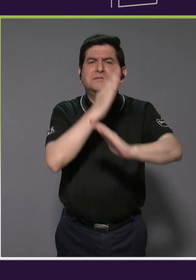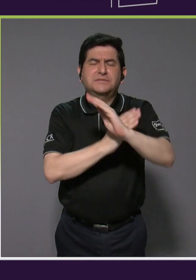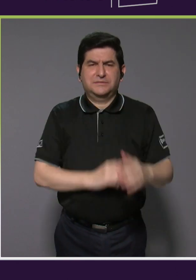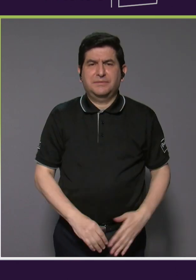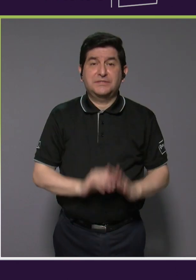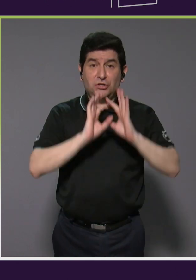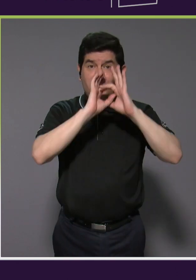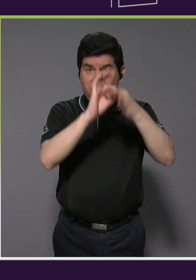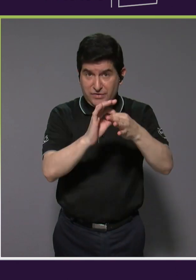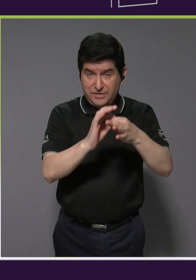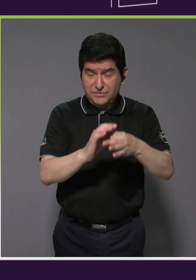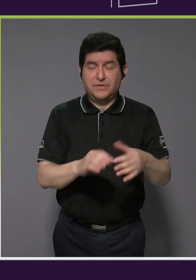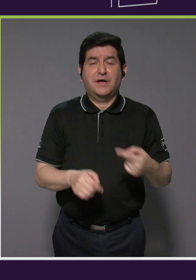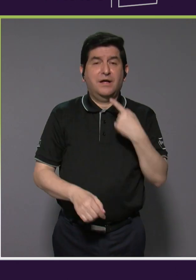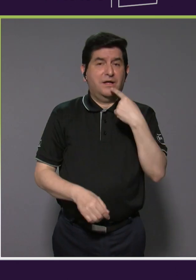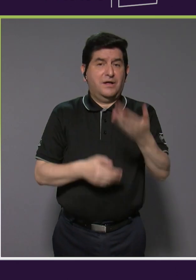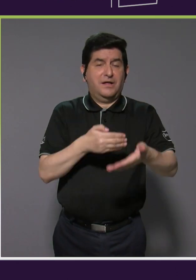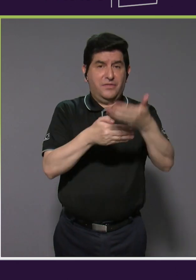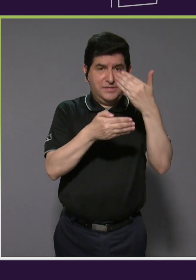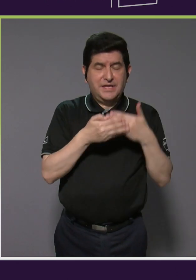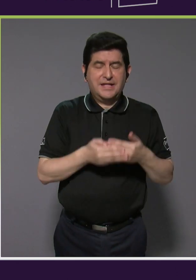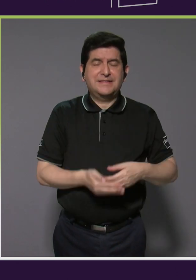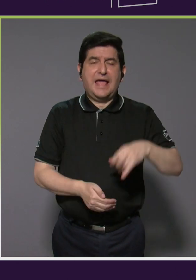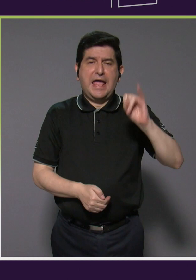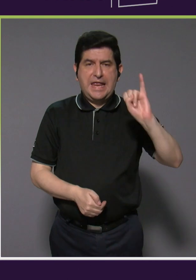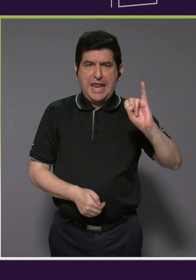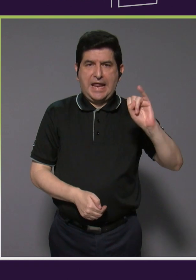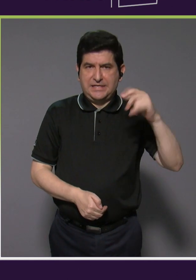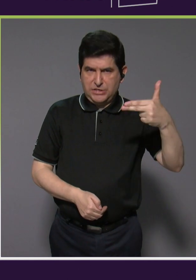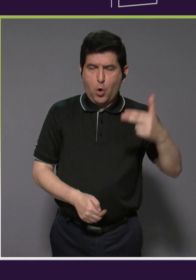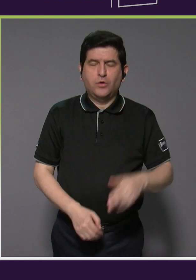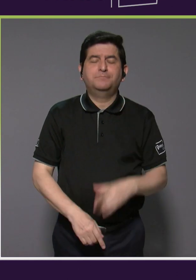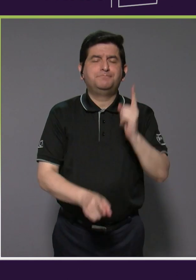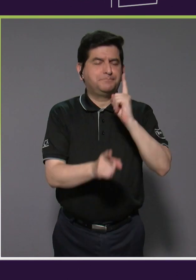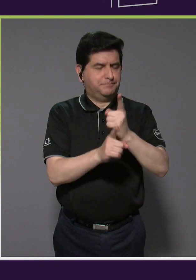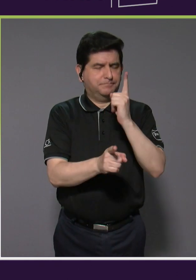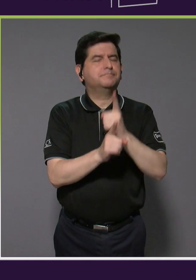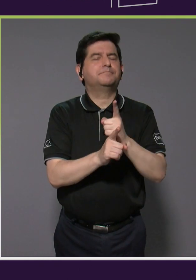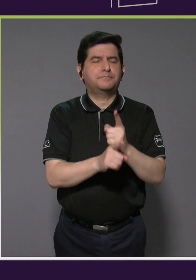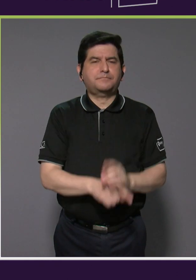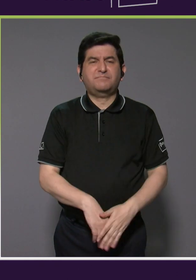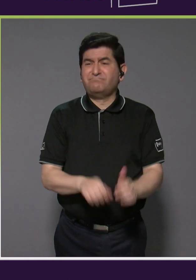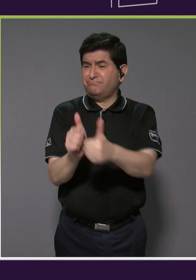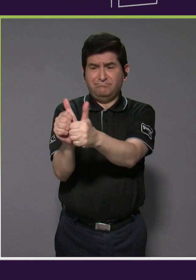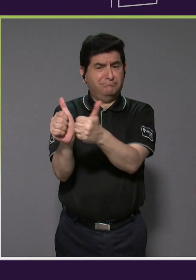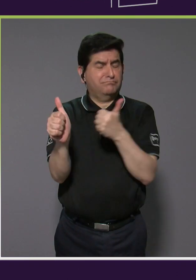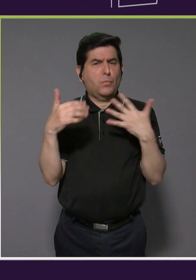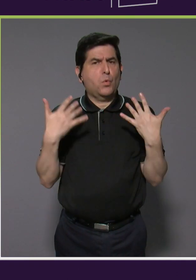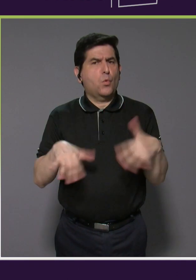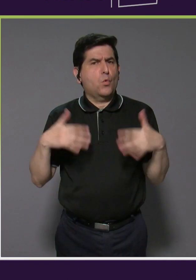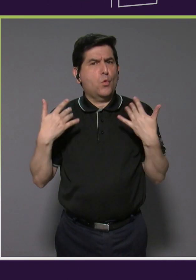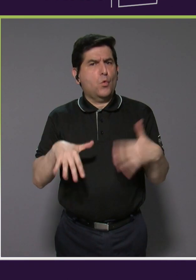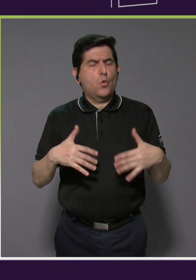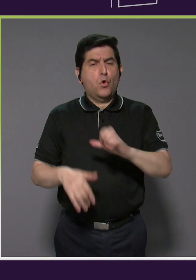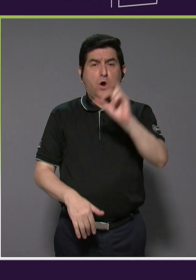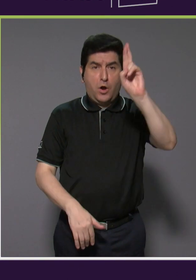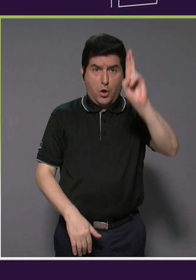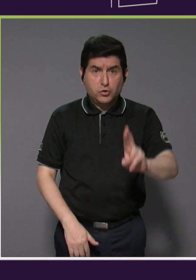con relación a lo que decía doña Ileana, efectivamente es un gran retroceso. Costa